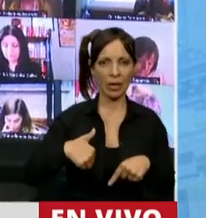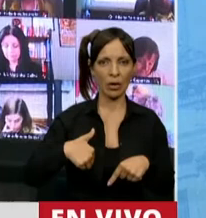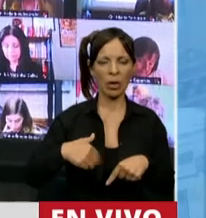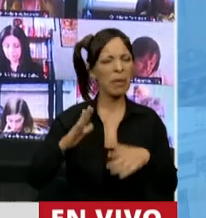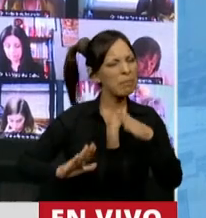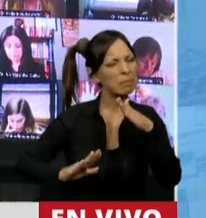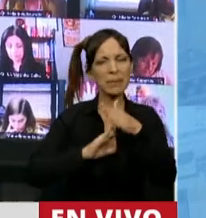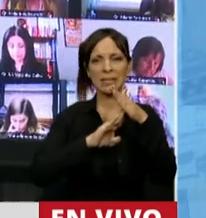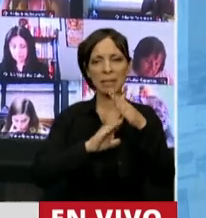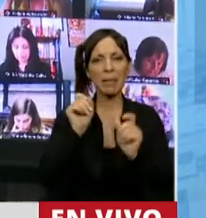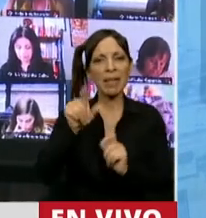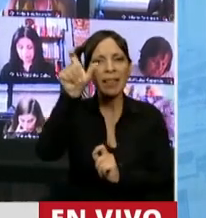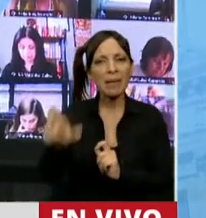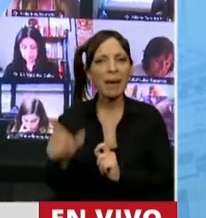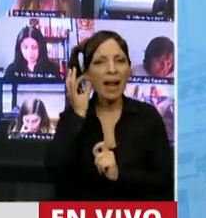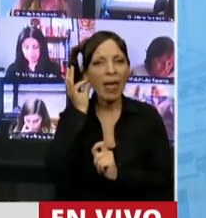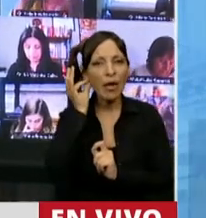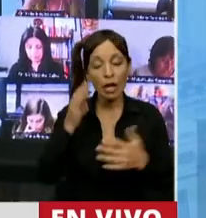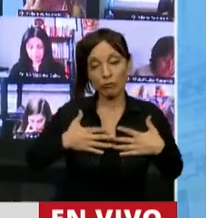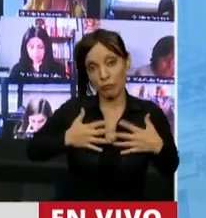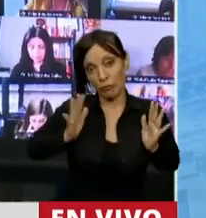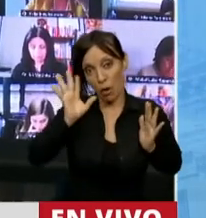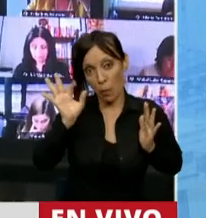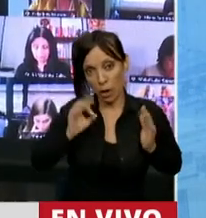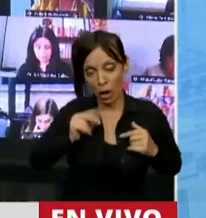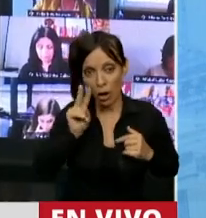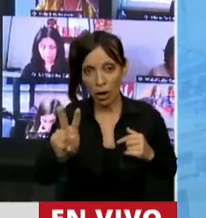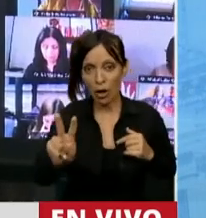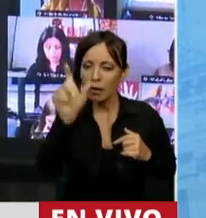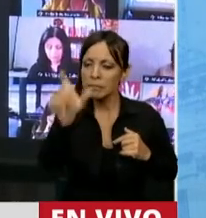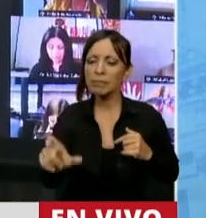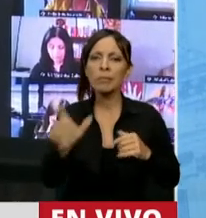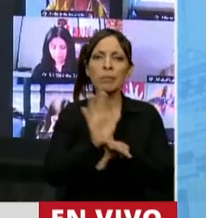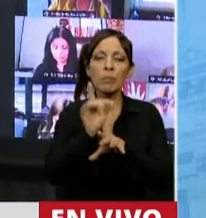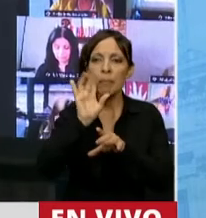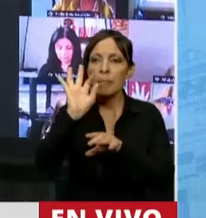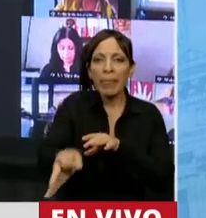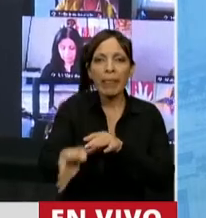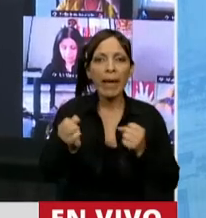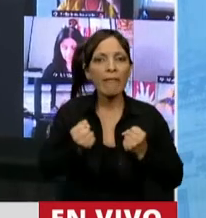era principalmente, o por lo menos como lo veo yo, un mérito al esfuerzo.